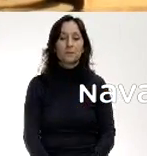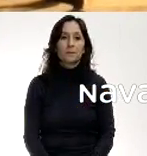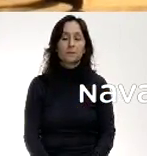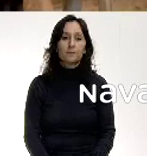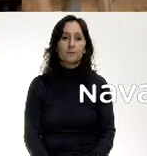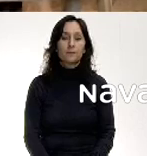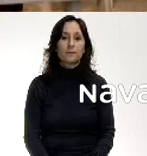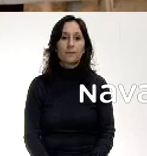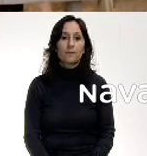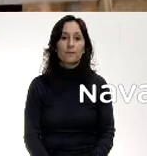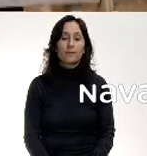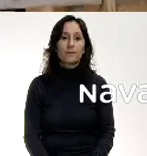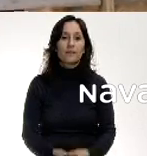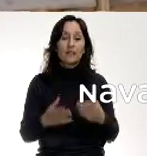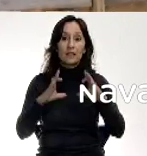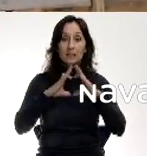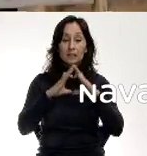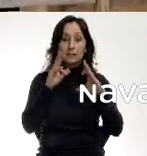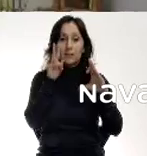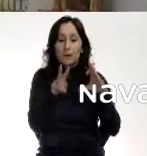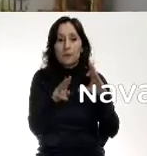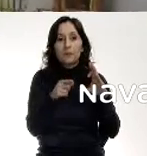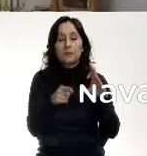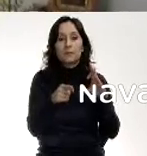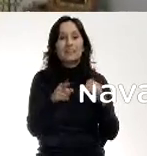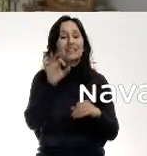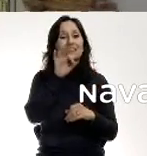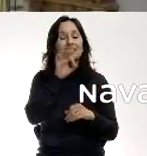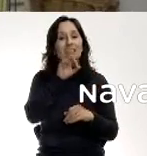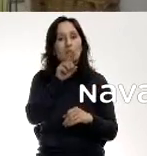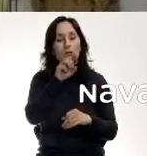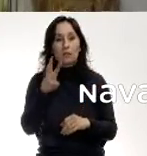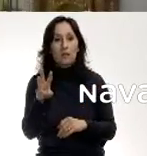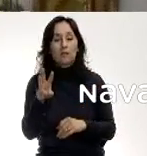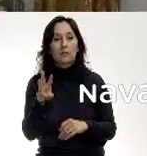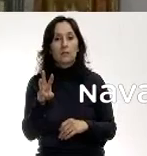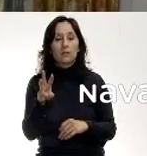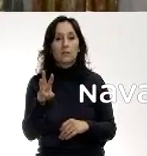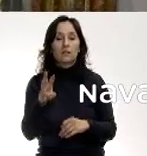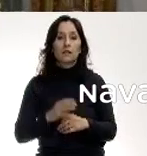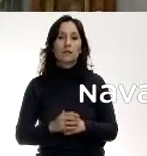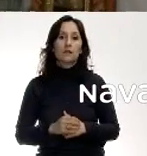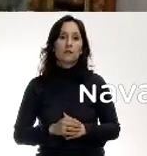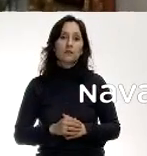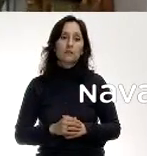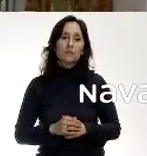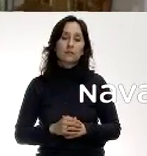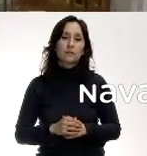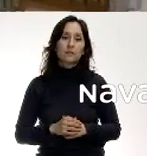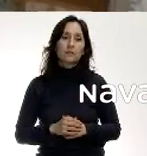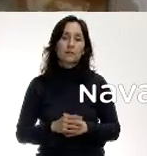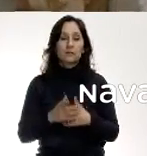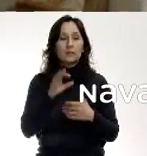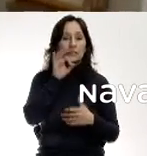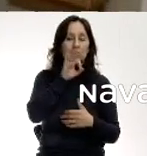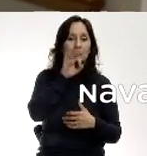La iglesia que estamos viendo en este momento es del siglo XIII y primeros del siglo